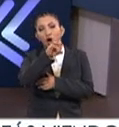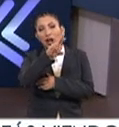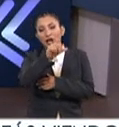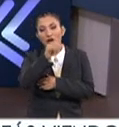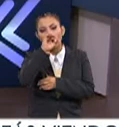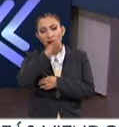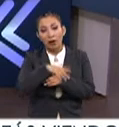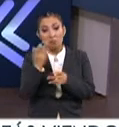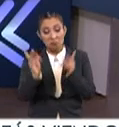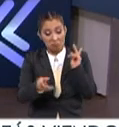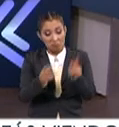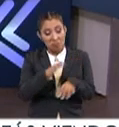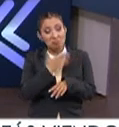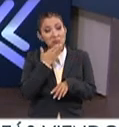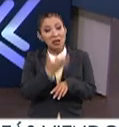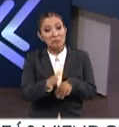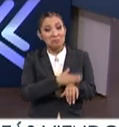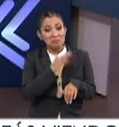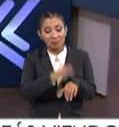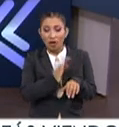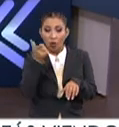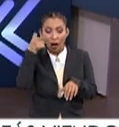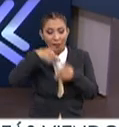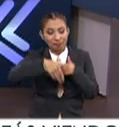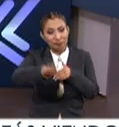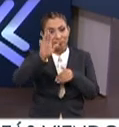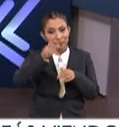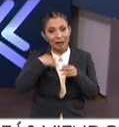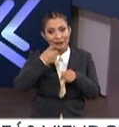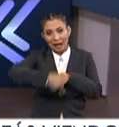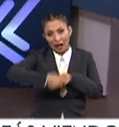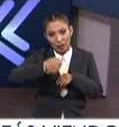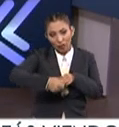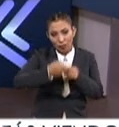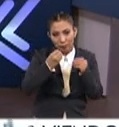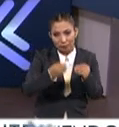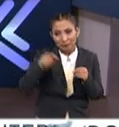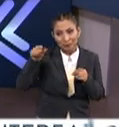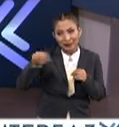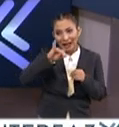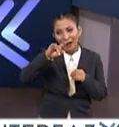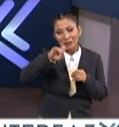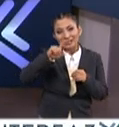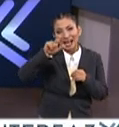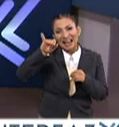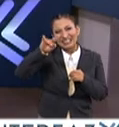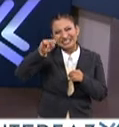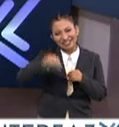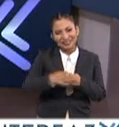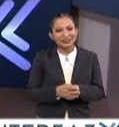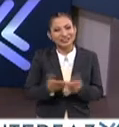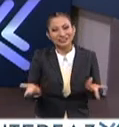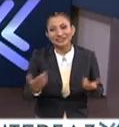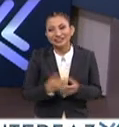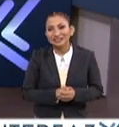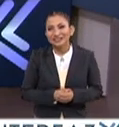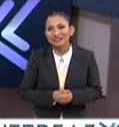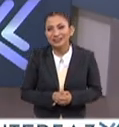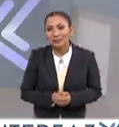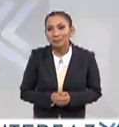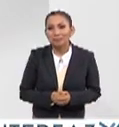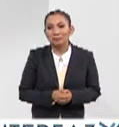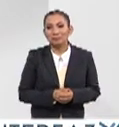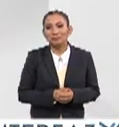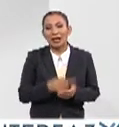Gracias, una excelente plática, sí, charla, ojalá podamos tenerlo. Salúdenos por mucho a James Allison. Sí, con mucho gusto